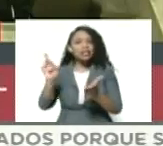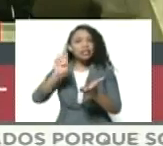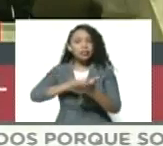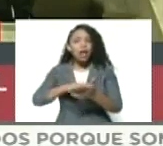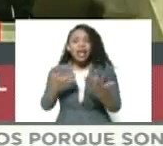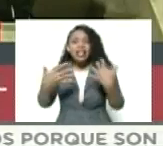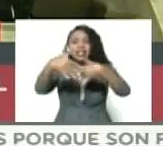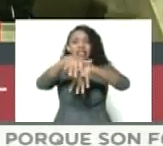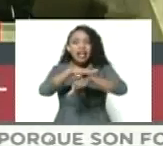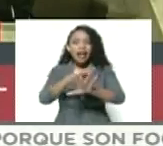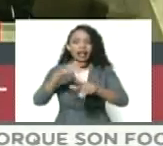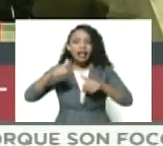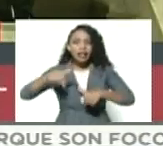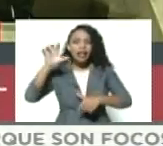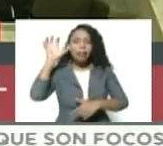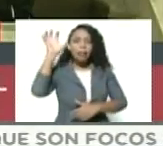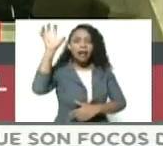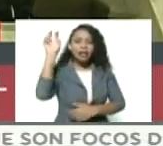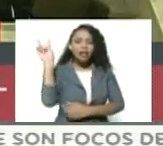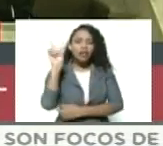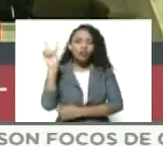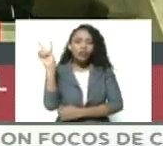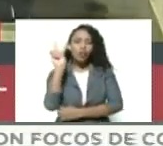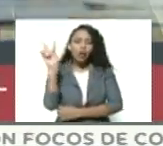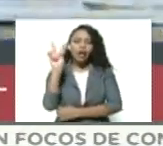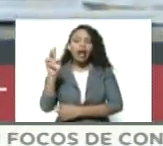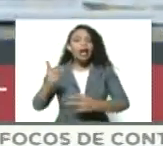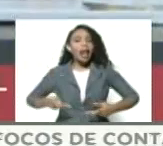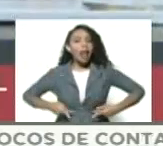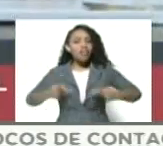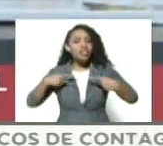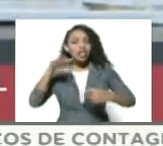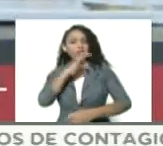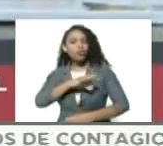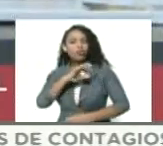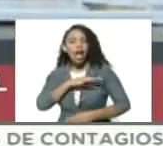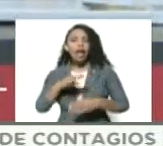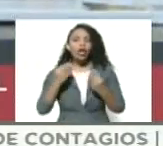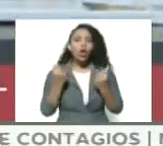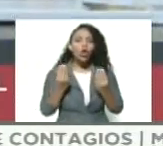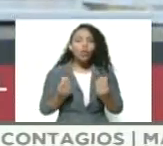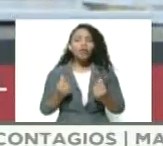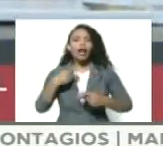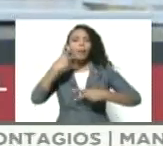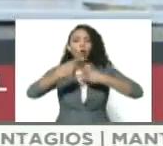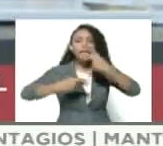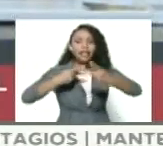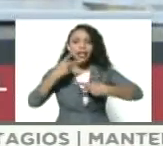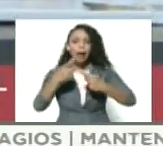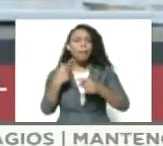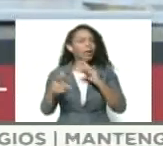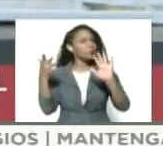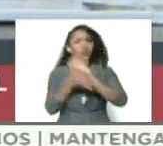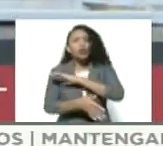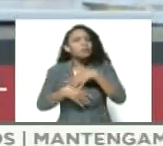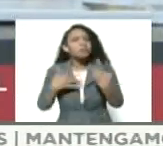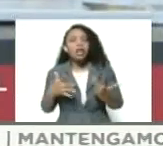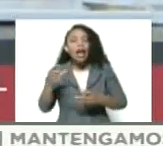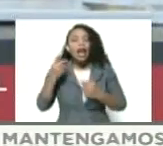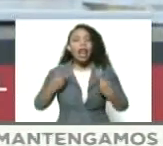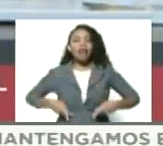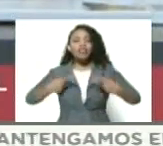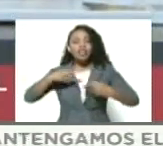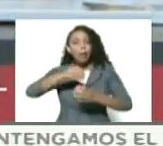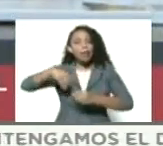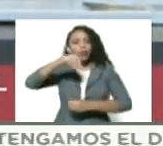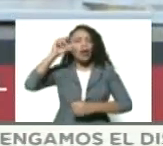integral de nuestra patria, de la vida social, de la vida económica, de la vida política, pero sobre todo de la vida espiritual y